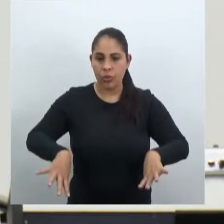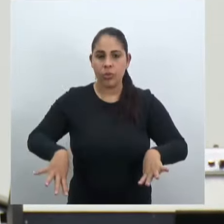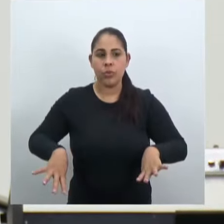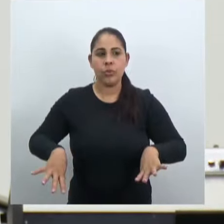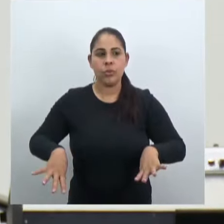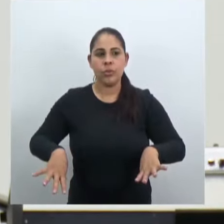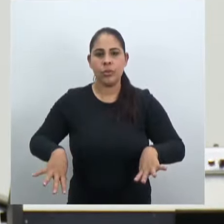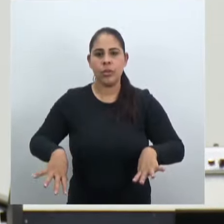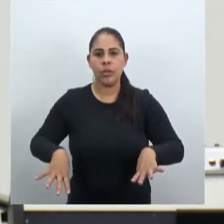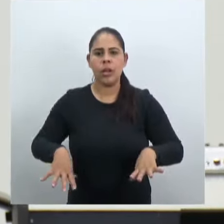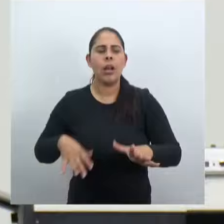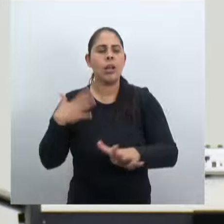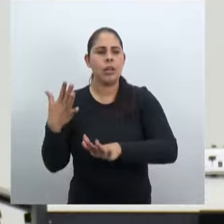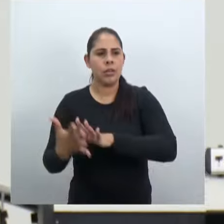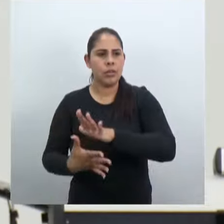necesidad de orar.